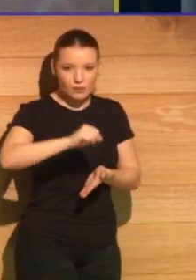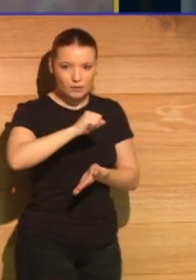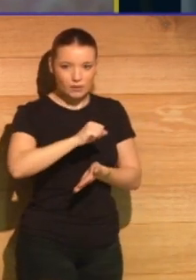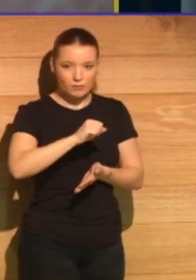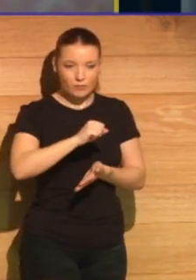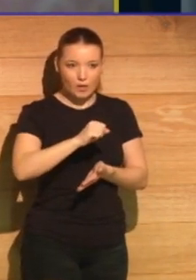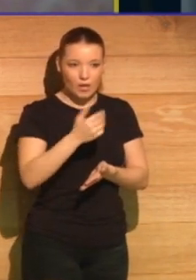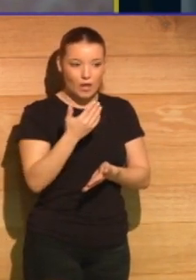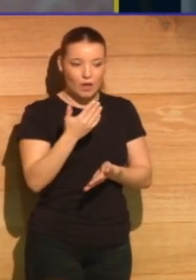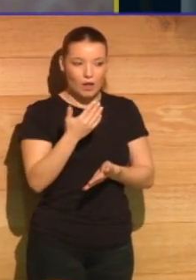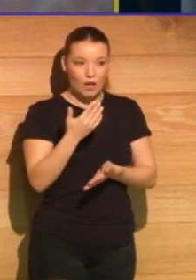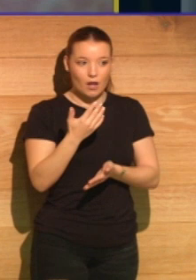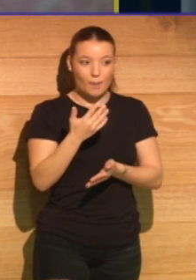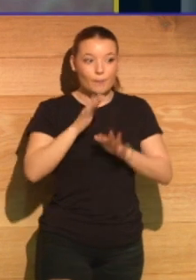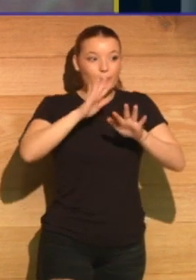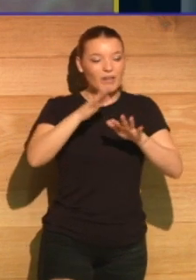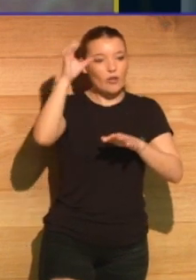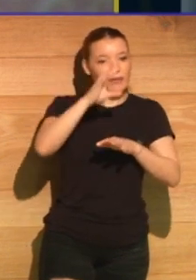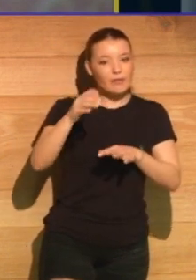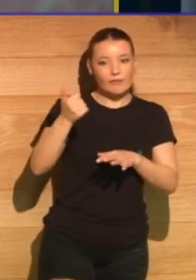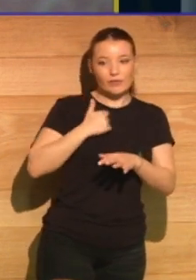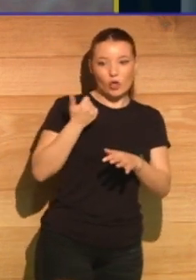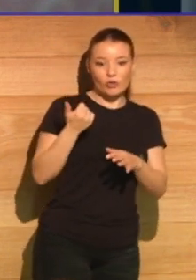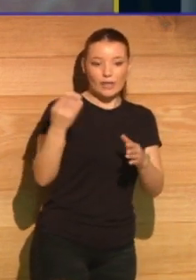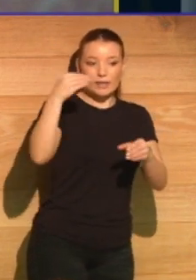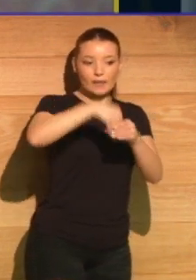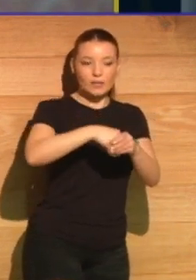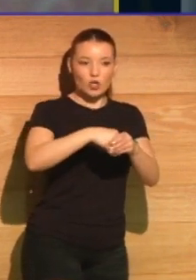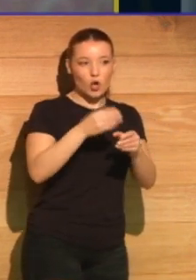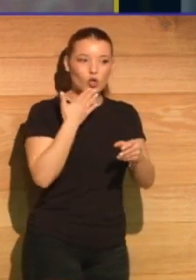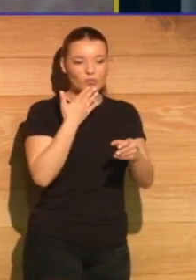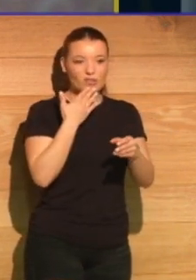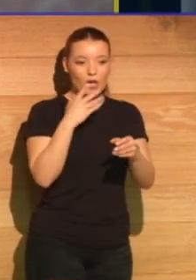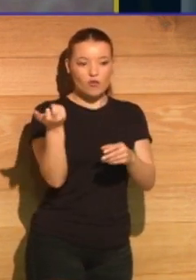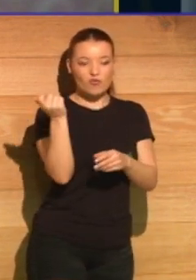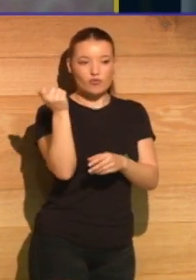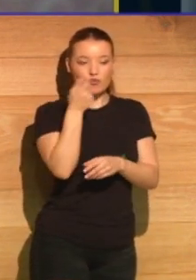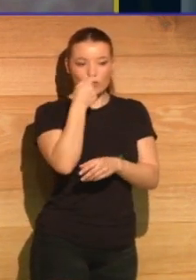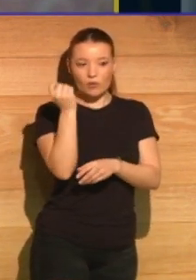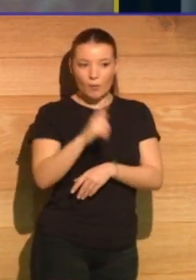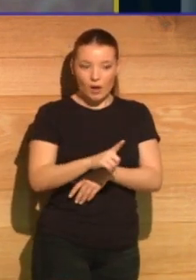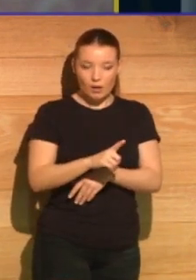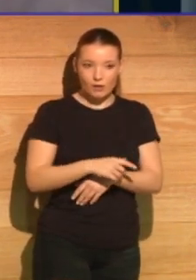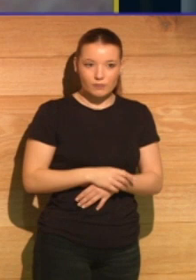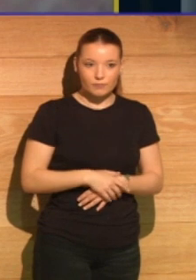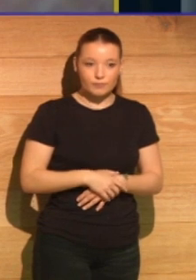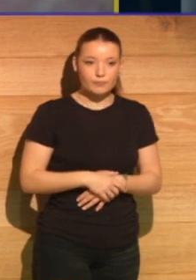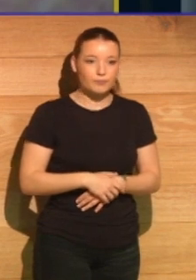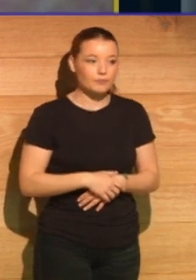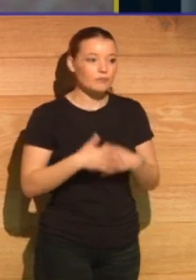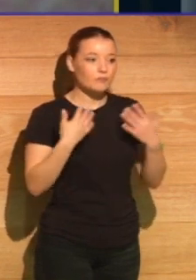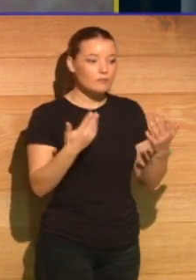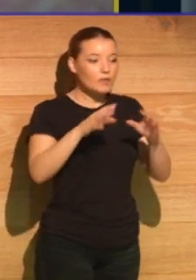porque se metían en ciencia ficción, ¿no? Entonces, igual que hay esa reivindicación, también del otro lado, ¿no? Por parte del mundo de la